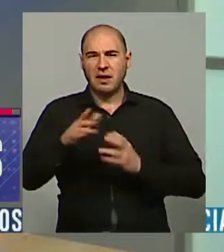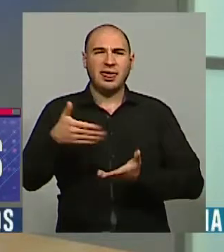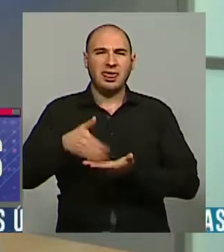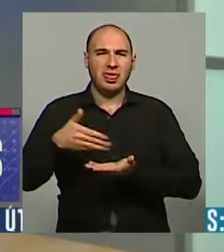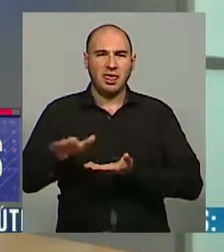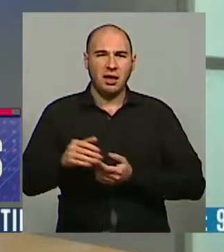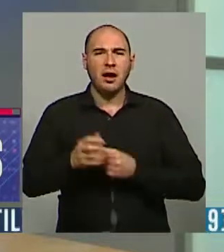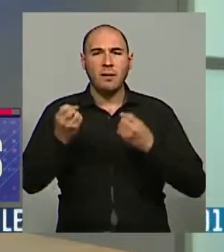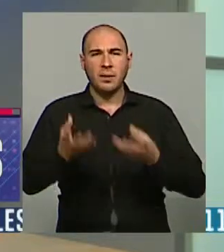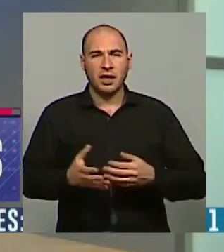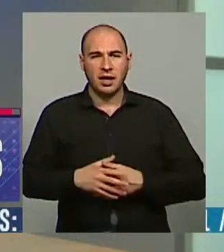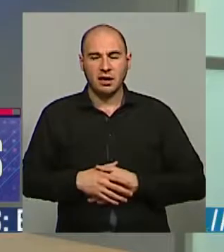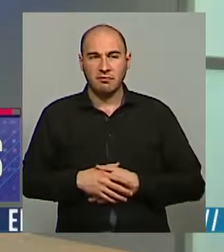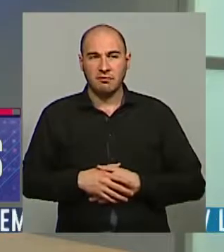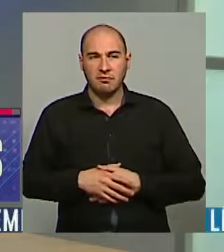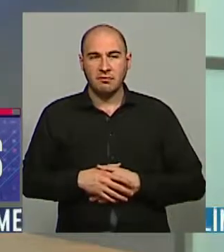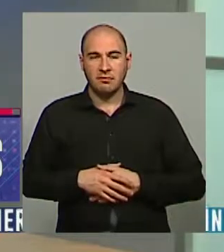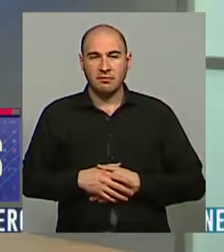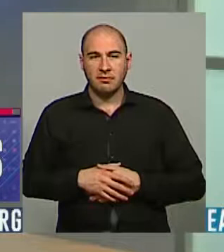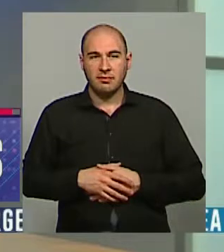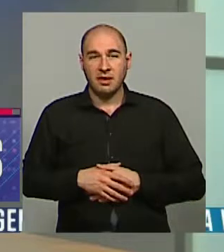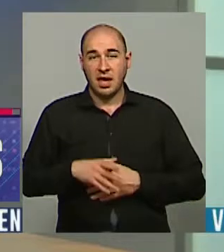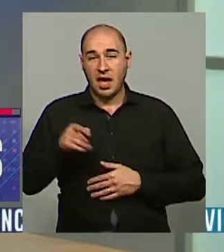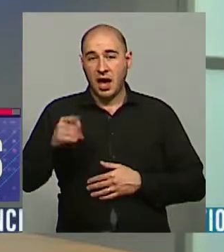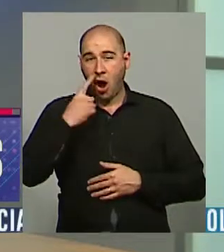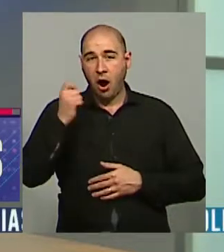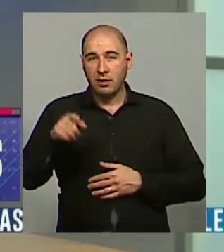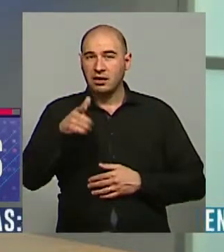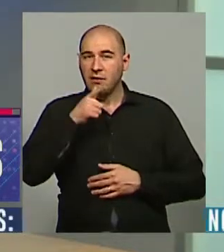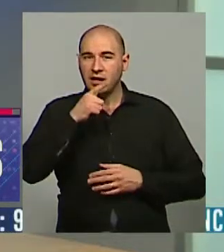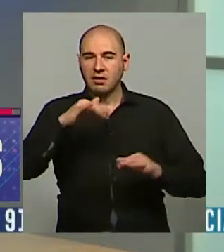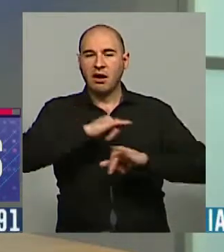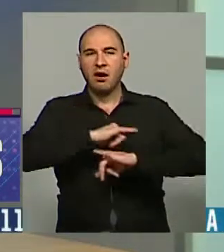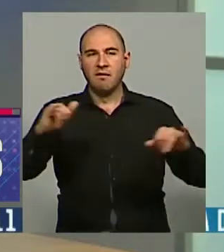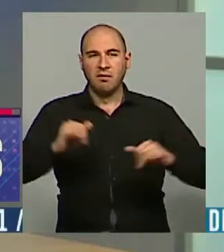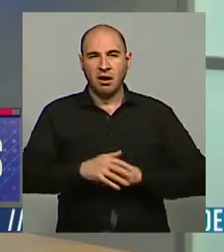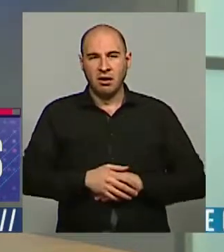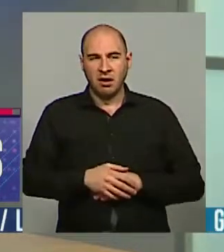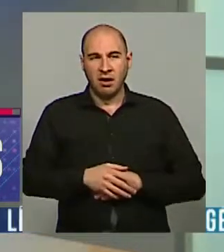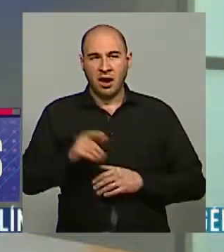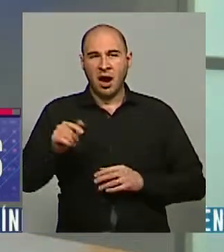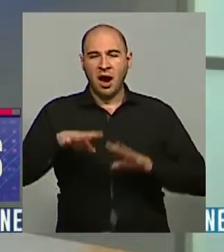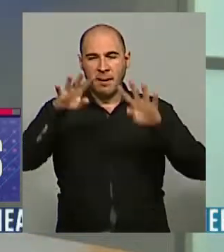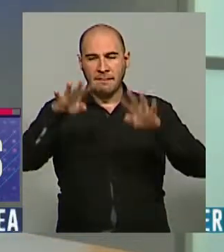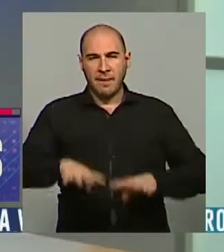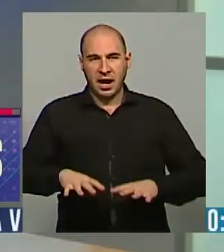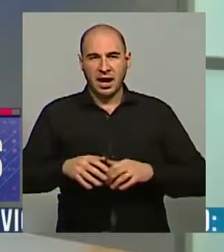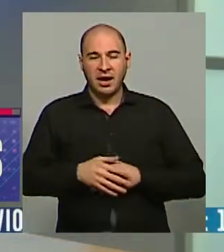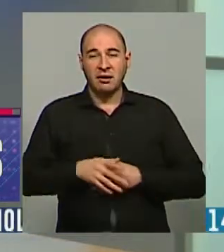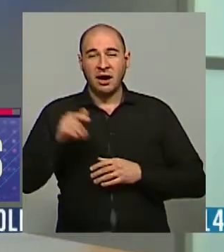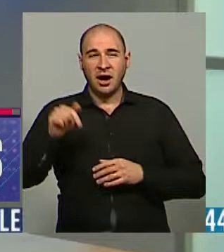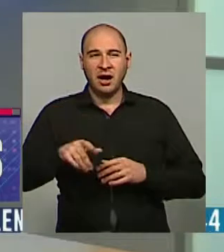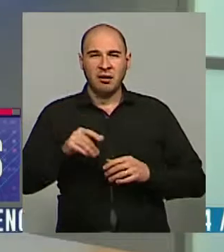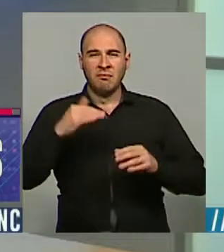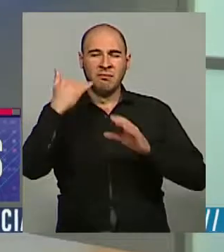racismo, porque básicamente él aparentemente había hecho una publicación en una plataforma en la cual hay